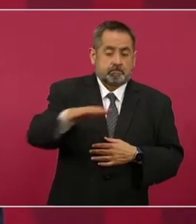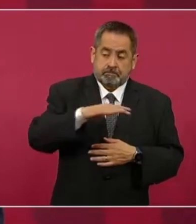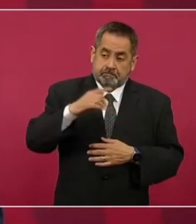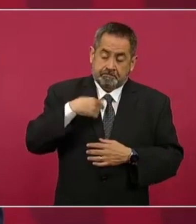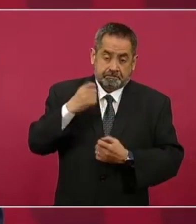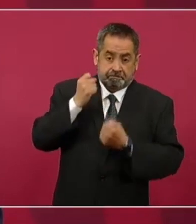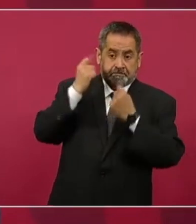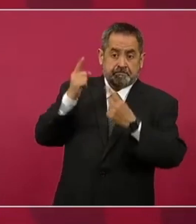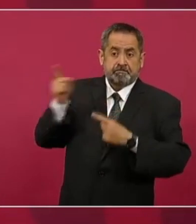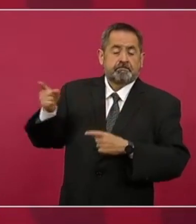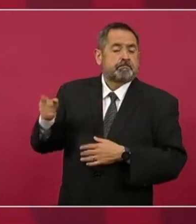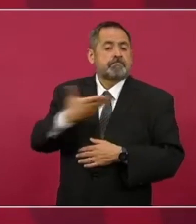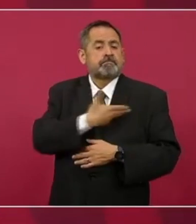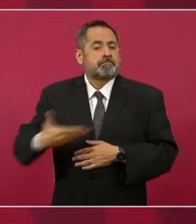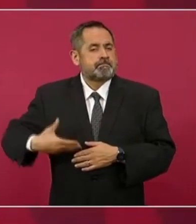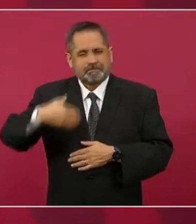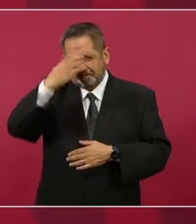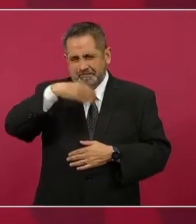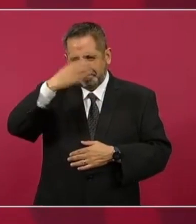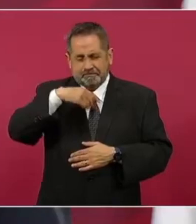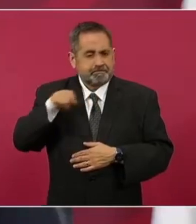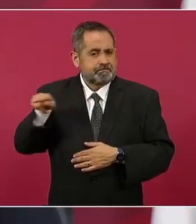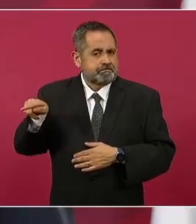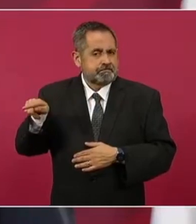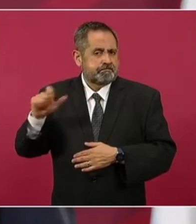presidente Lázaro Cárdenas